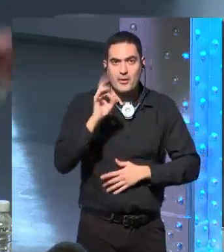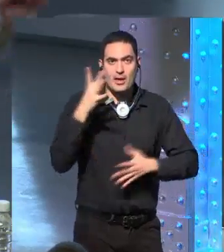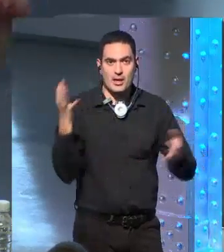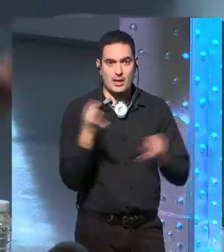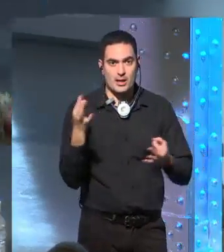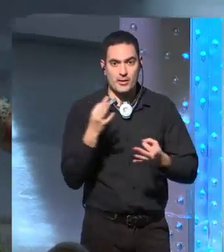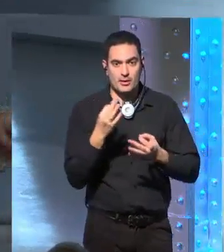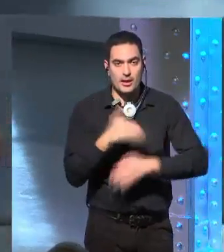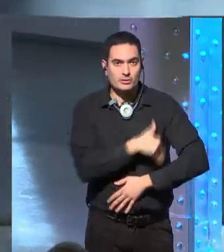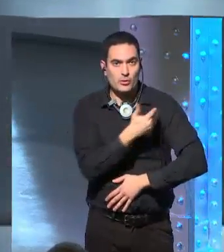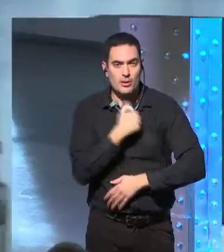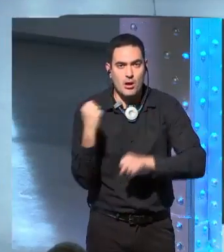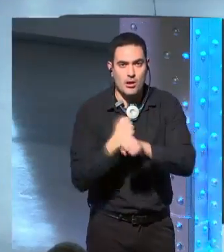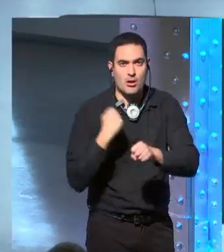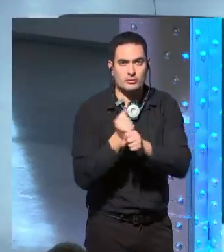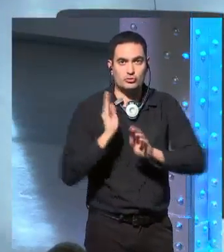de la voz de los estudiantes.